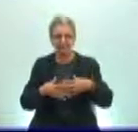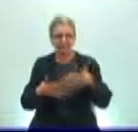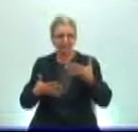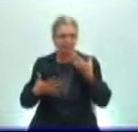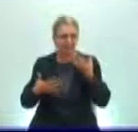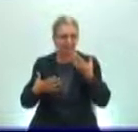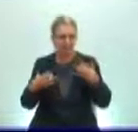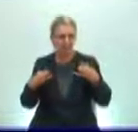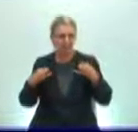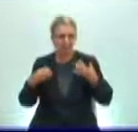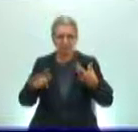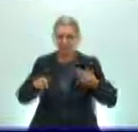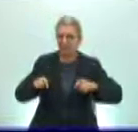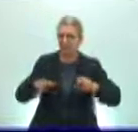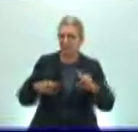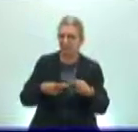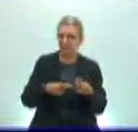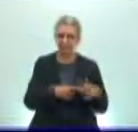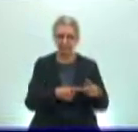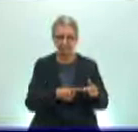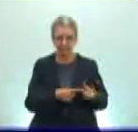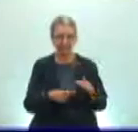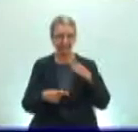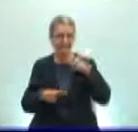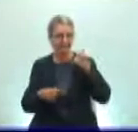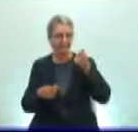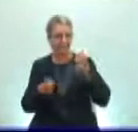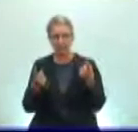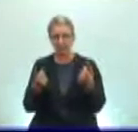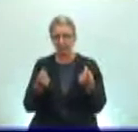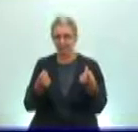mejoramiento de las necesidades vitales de la población.